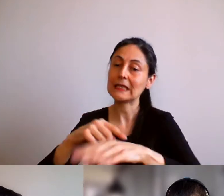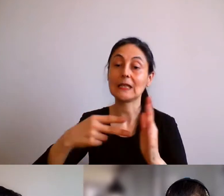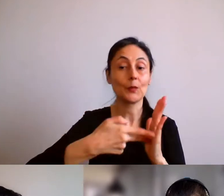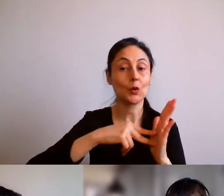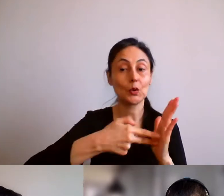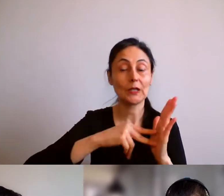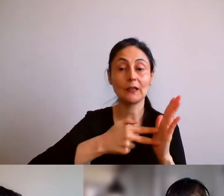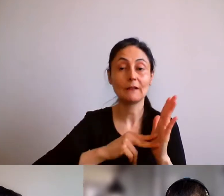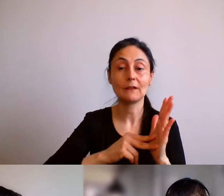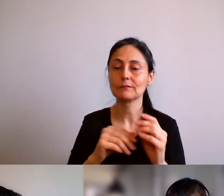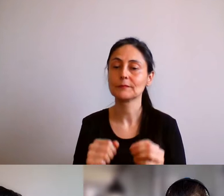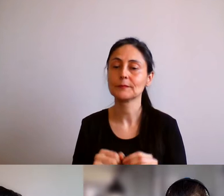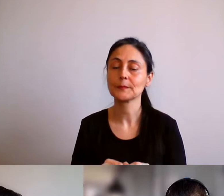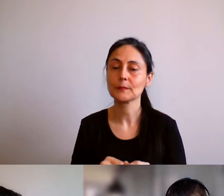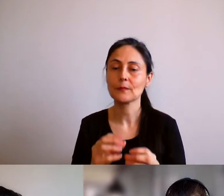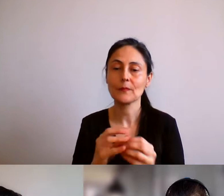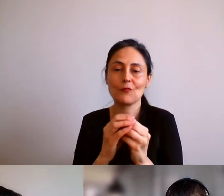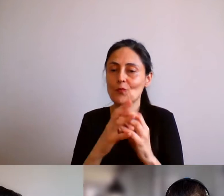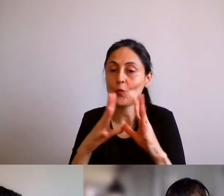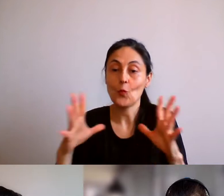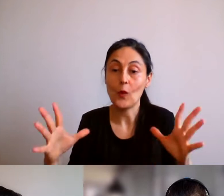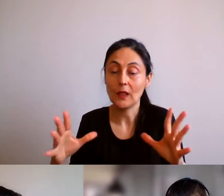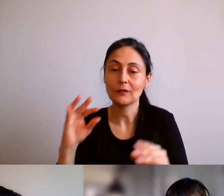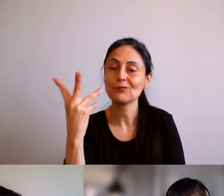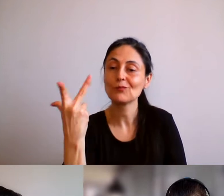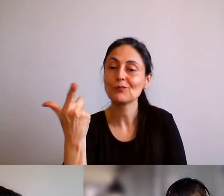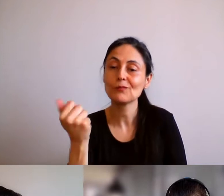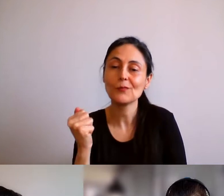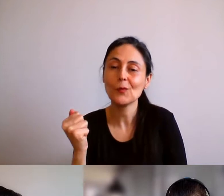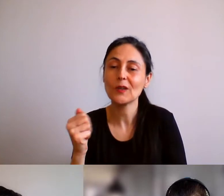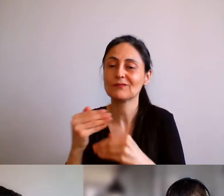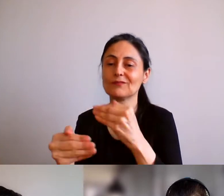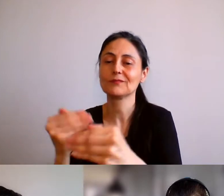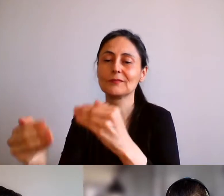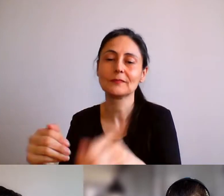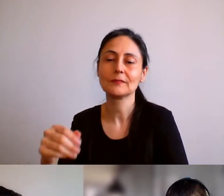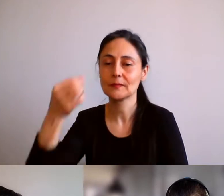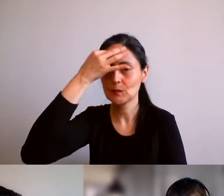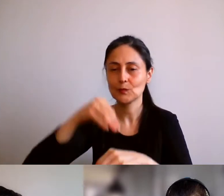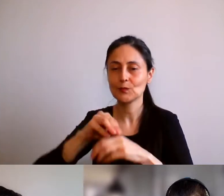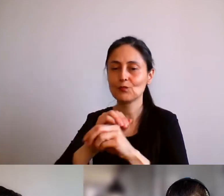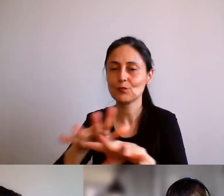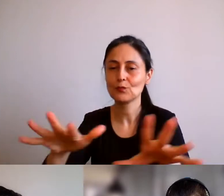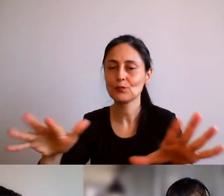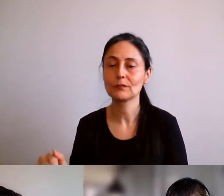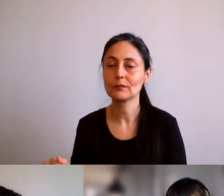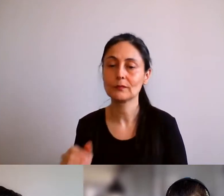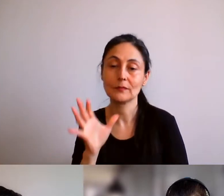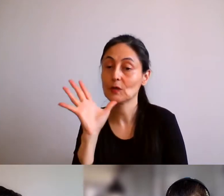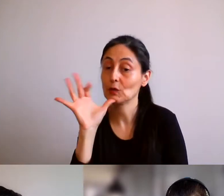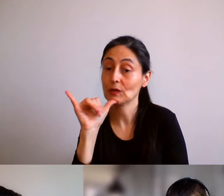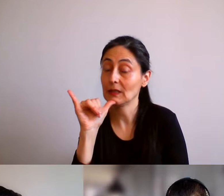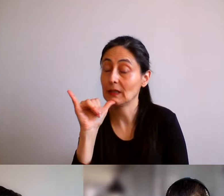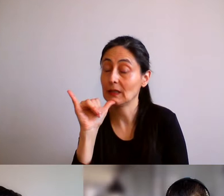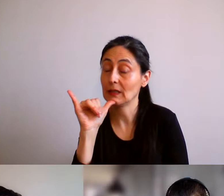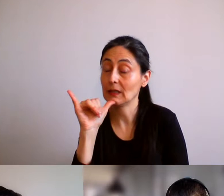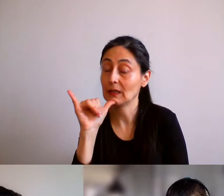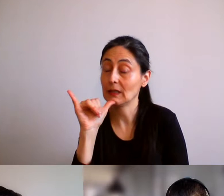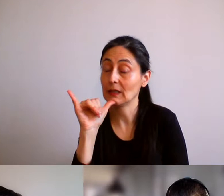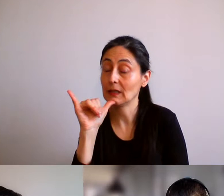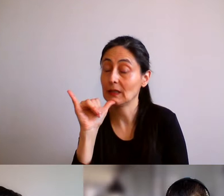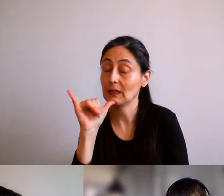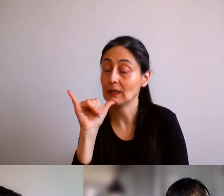muy bien cuánto más va a durar esta pandemia. Los números nacionales tienden a ser mejores, ¿no? Pareciera ser